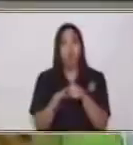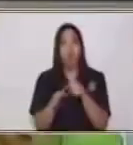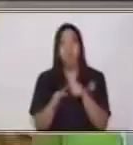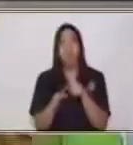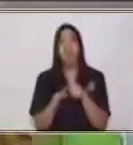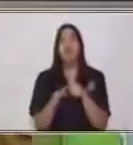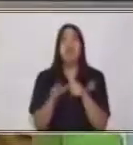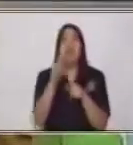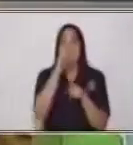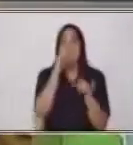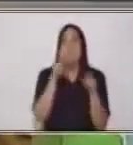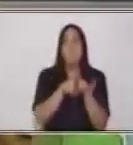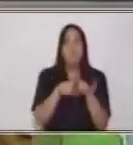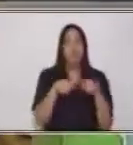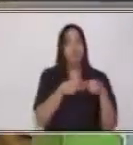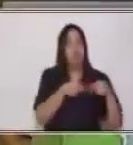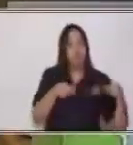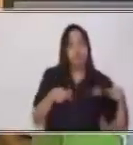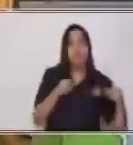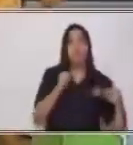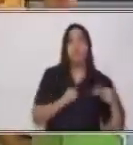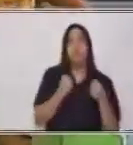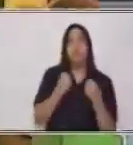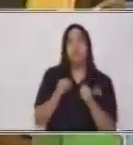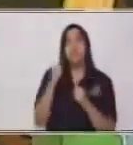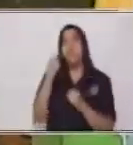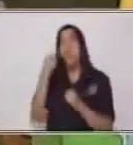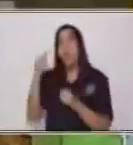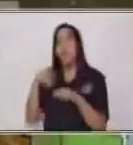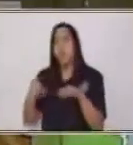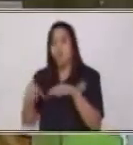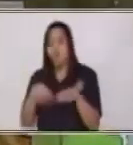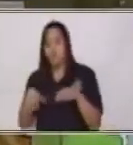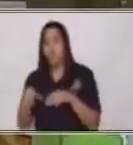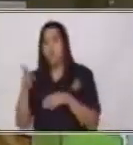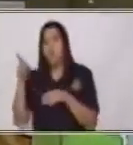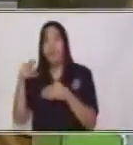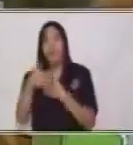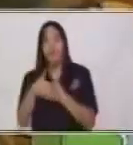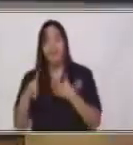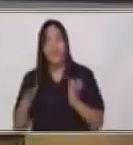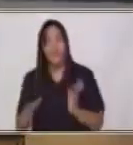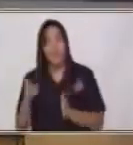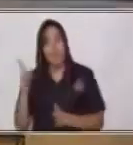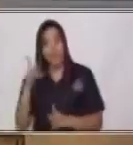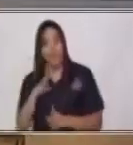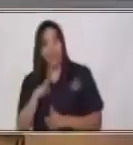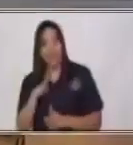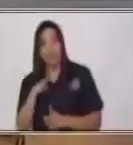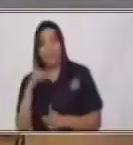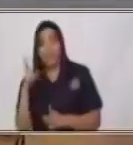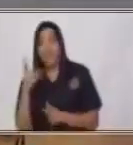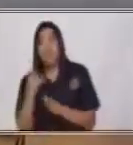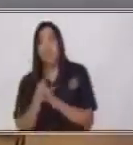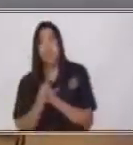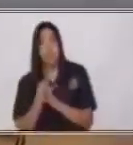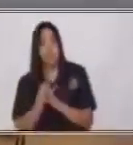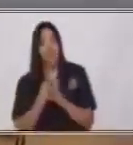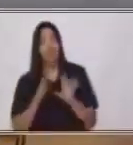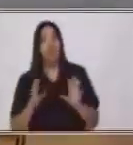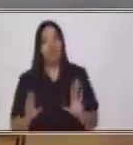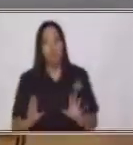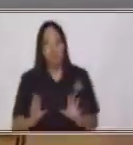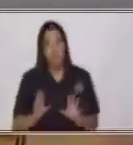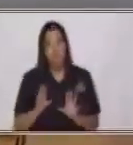billetes, vamos a hacer unos ejercicios. En esta caja yo tengo algo que nos va a servir, qué